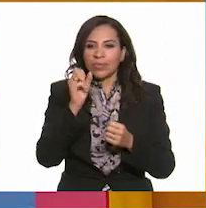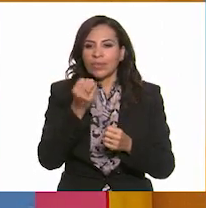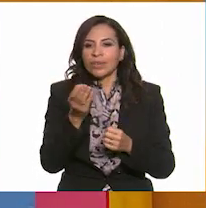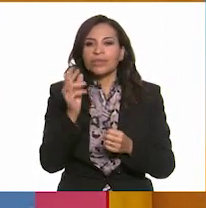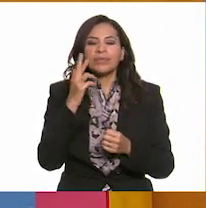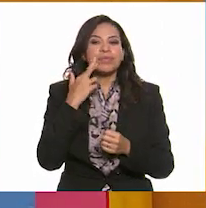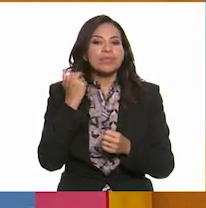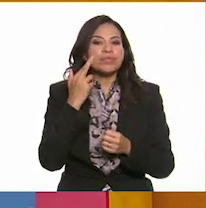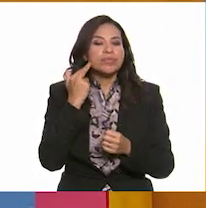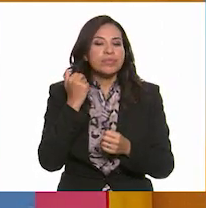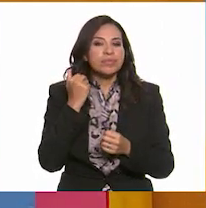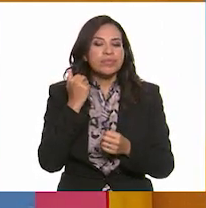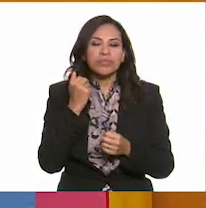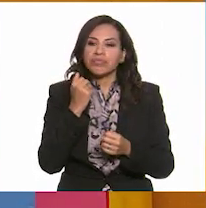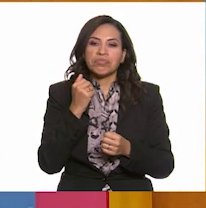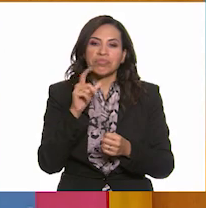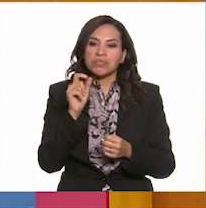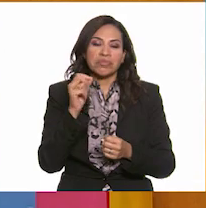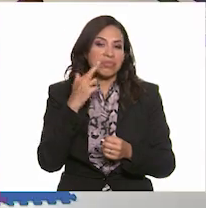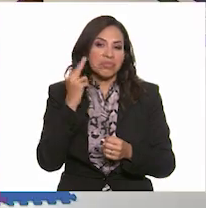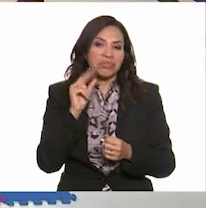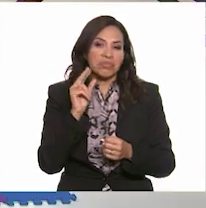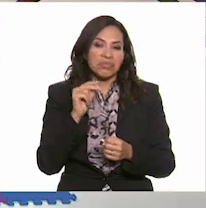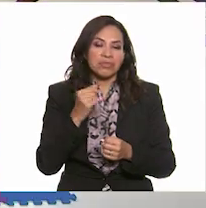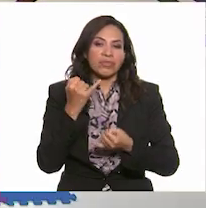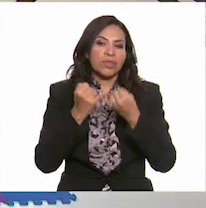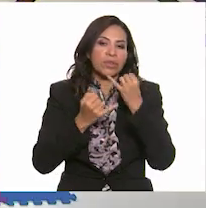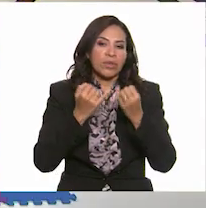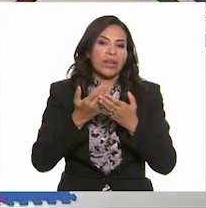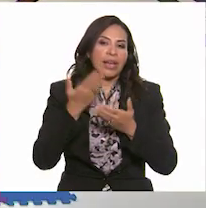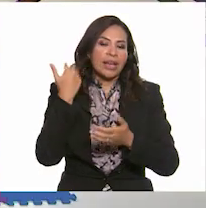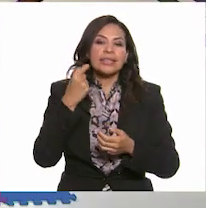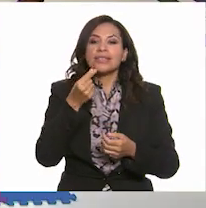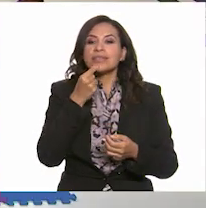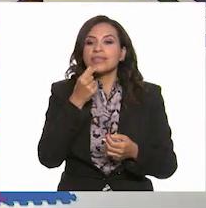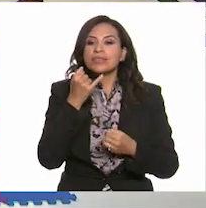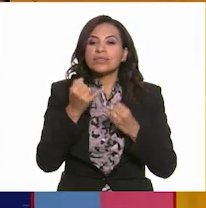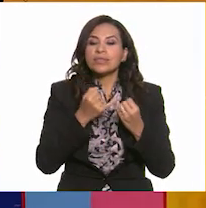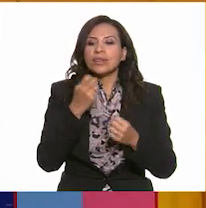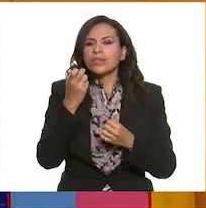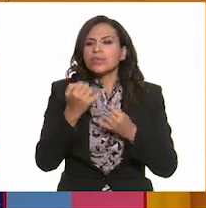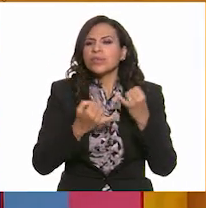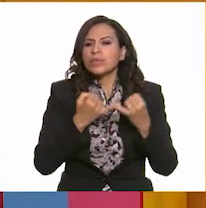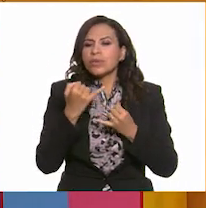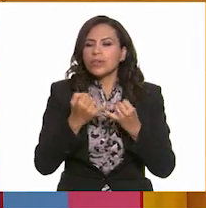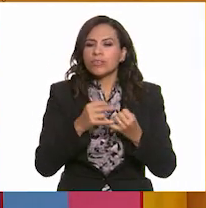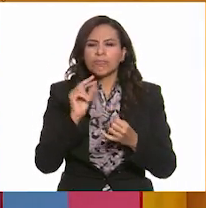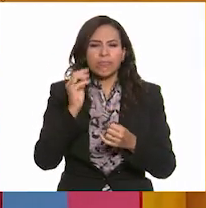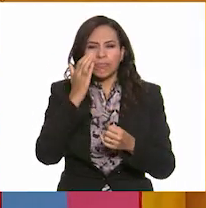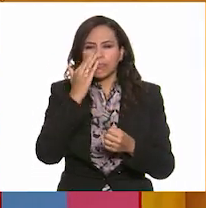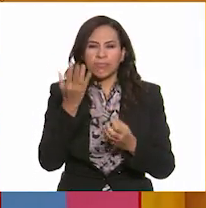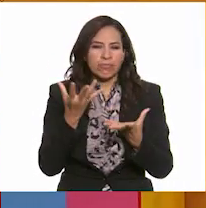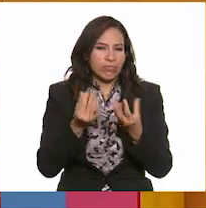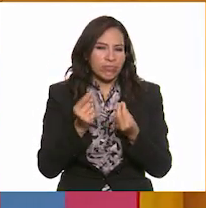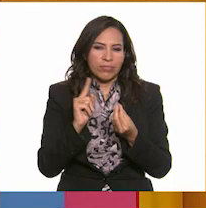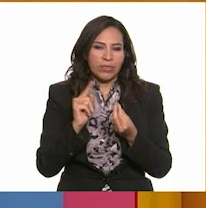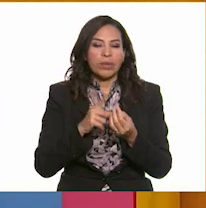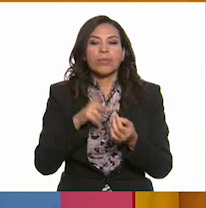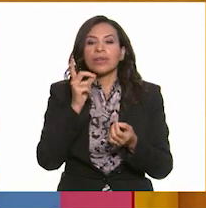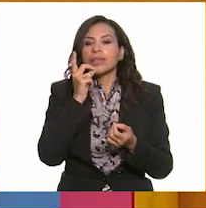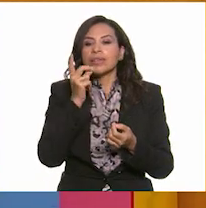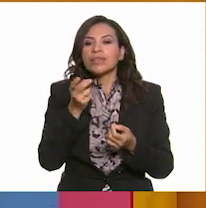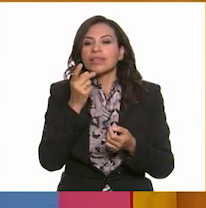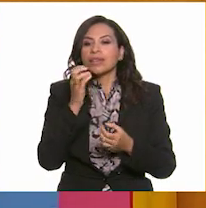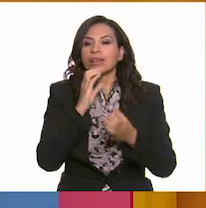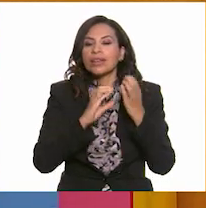ratones? No, los 20 ratones. Eso no, los jugábamos cuando éramos niños y es un juego que no es muy conocido, pero